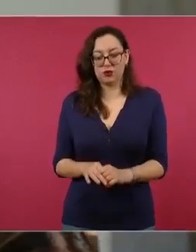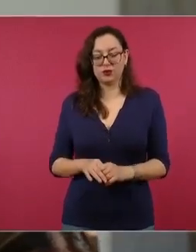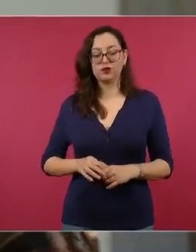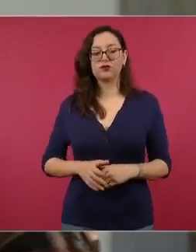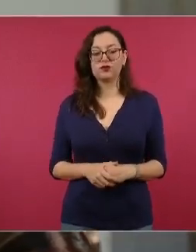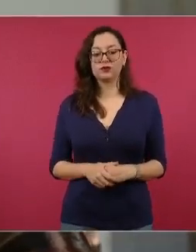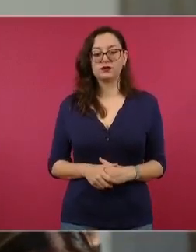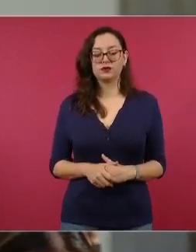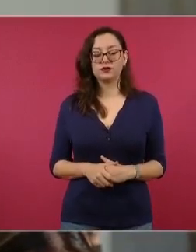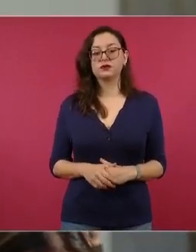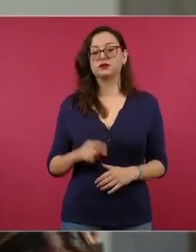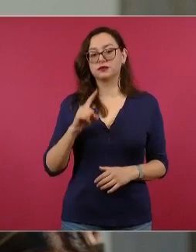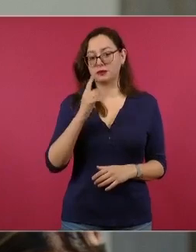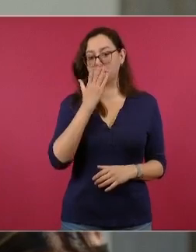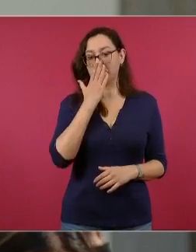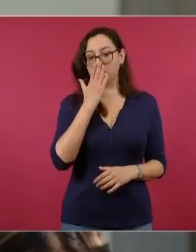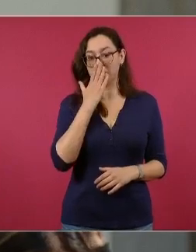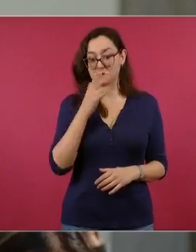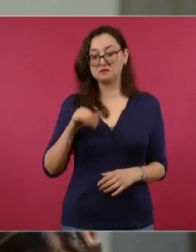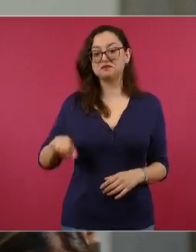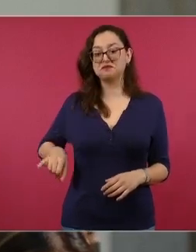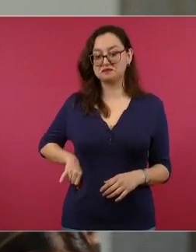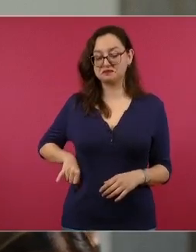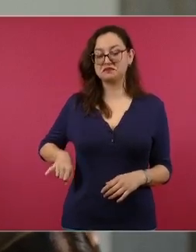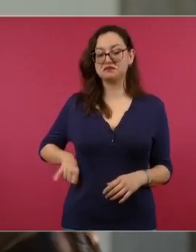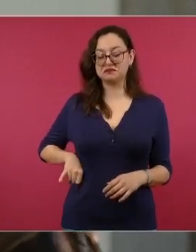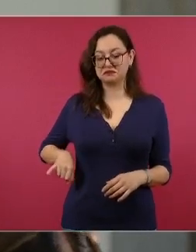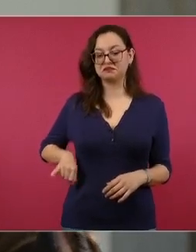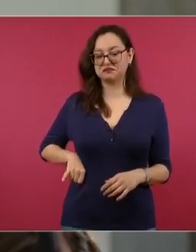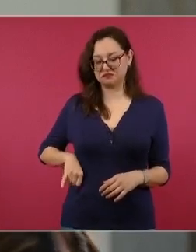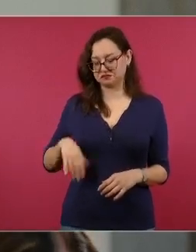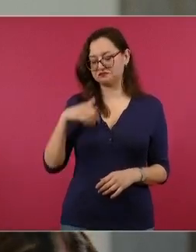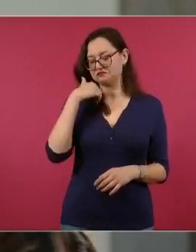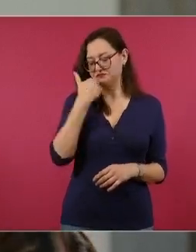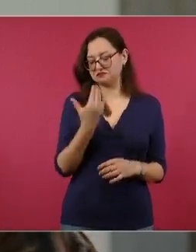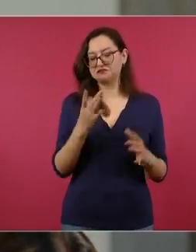elección en Sonora que le quiero yo exponer, señor presidente, que